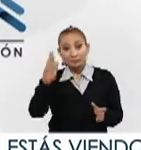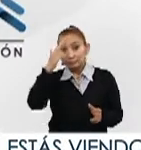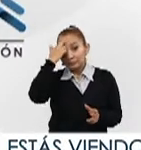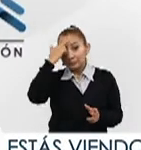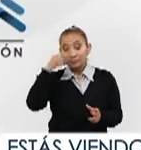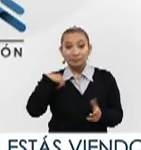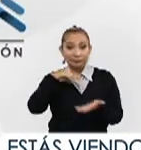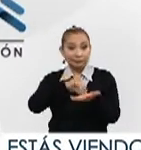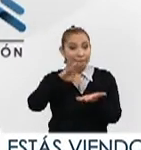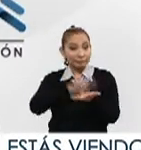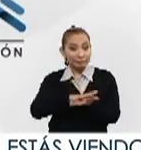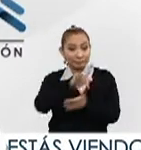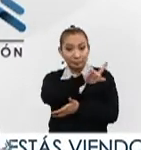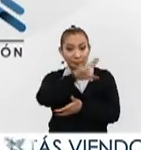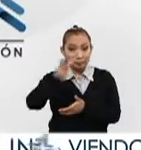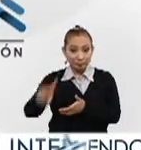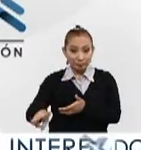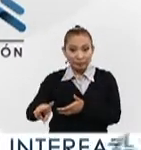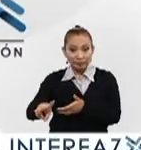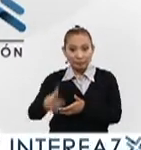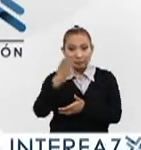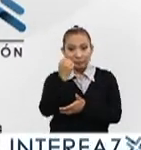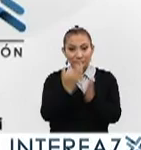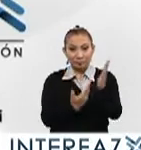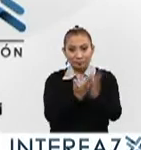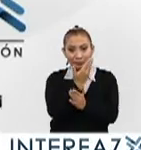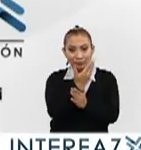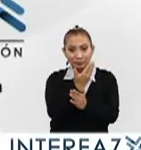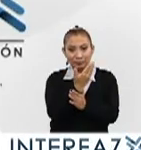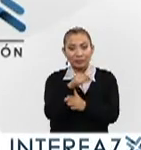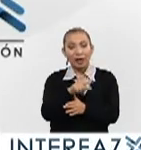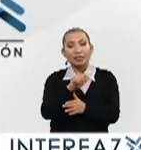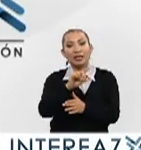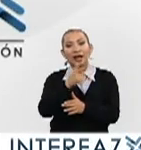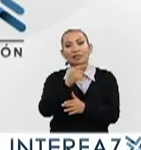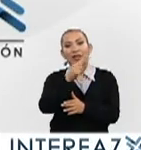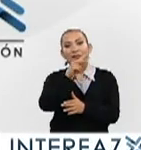recuerde que tenemos una cita de lunes a viernes a las 9 de la mañana